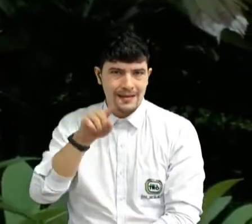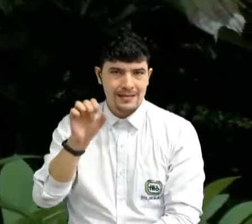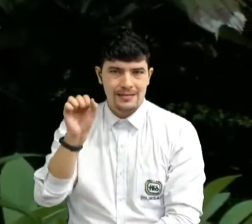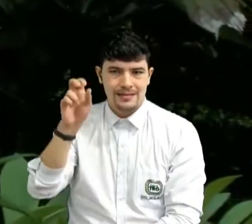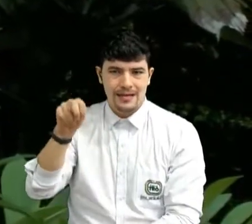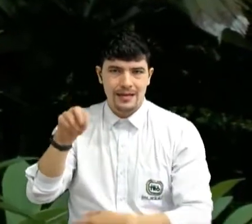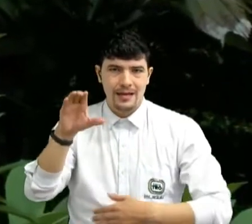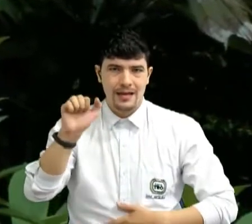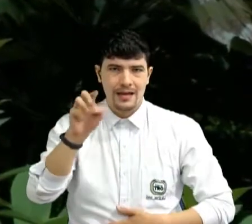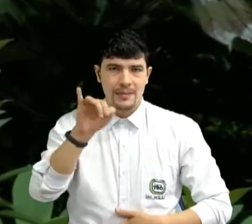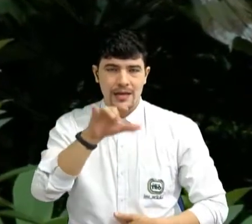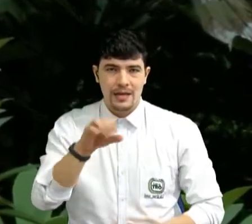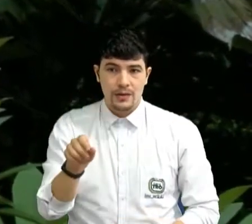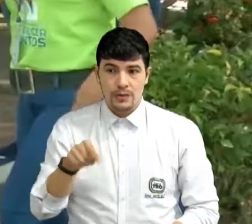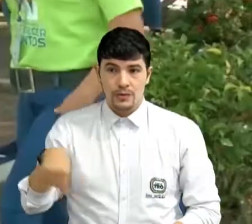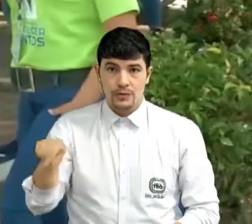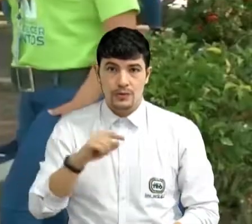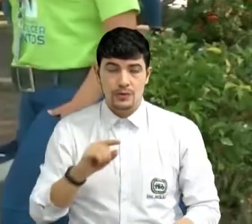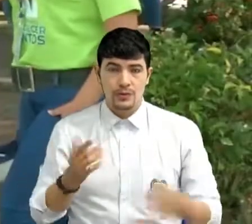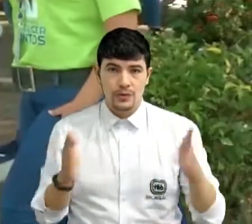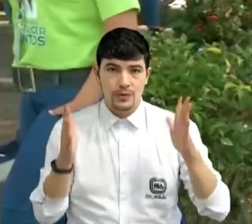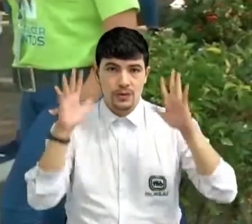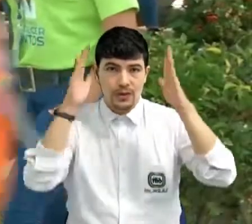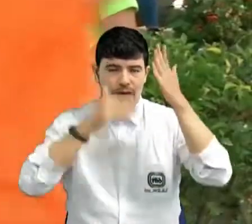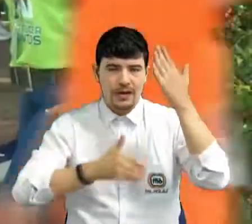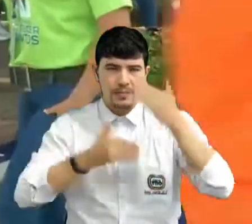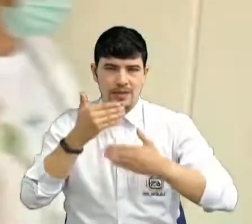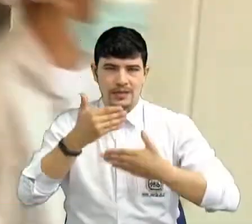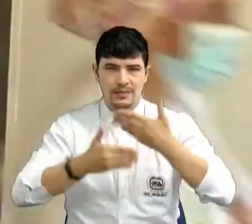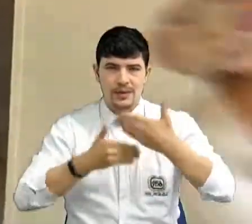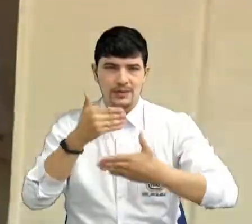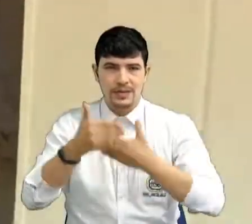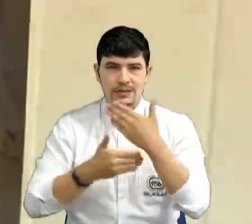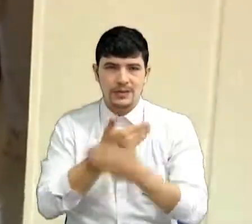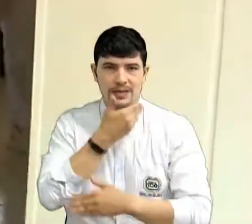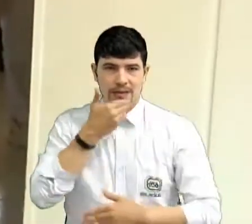Con la celebración, se inician sus procesos de mejoramiento y certificación.